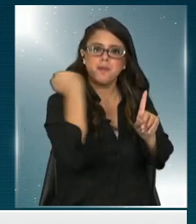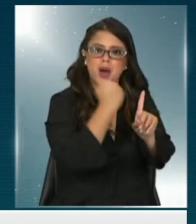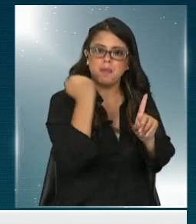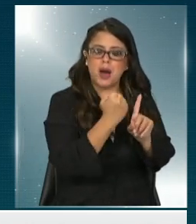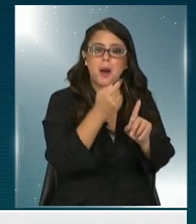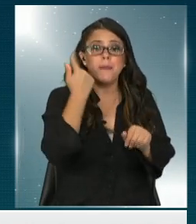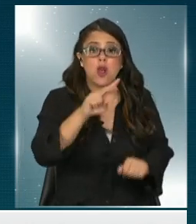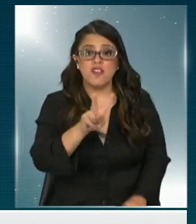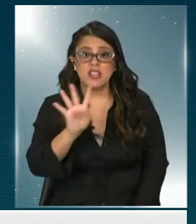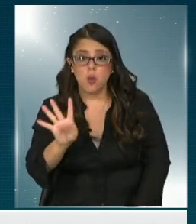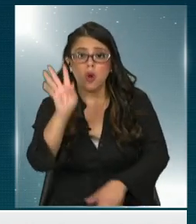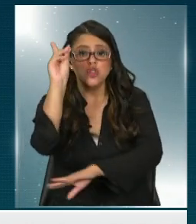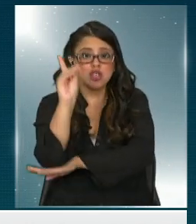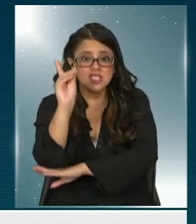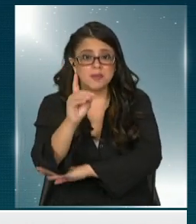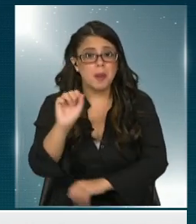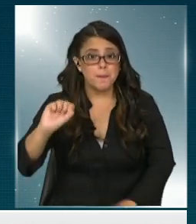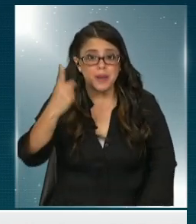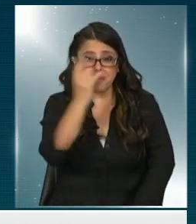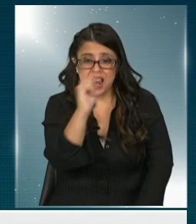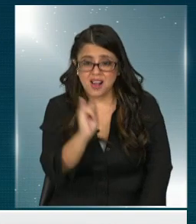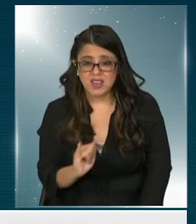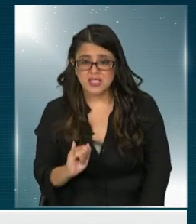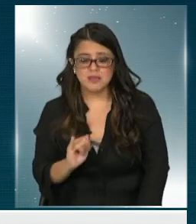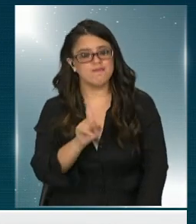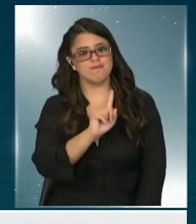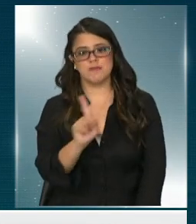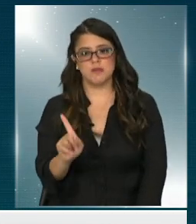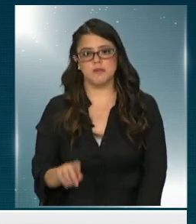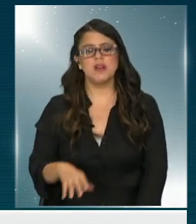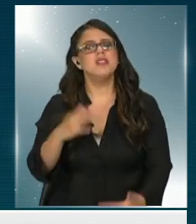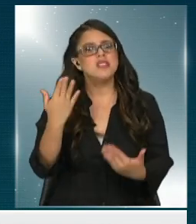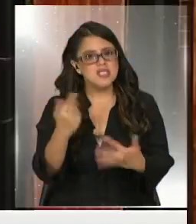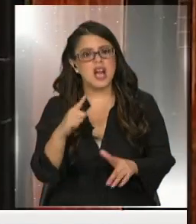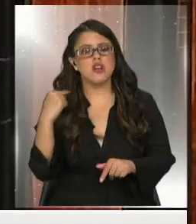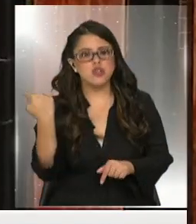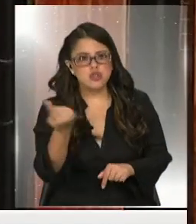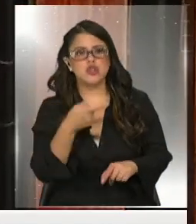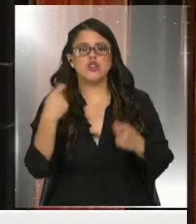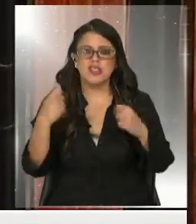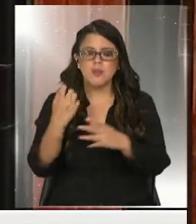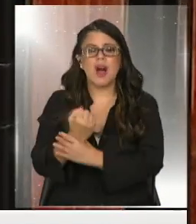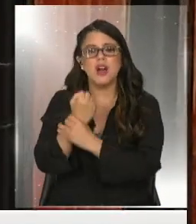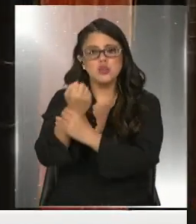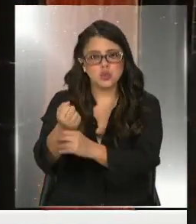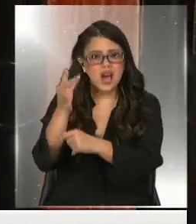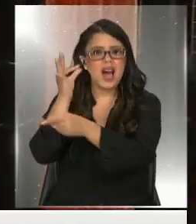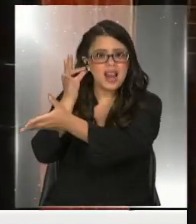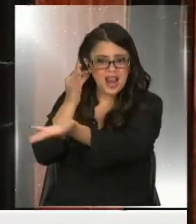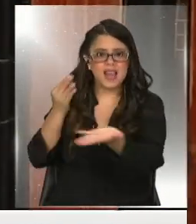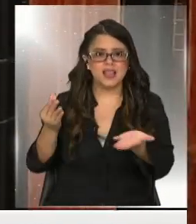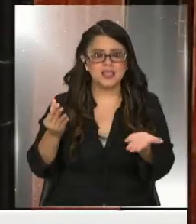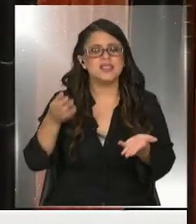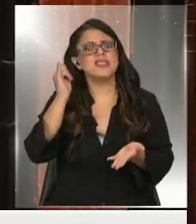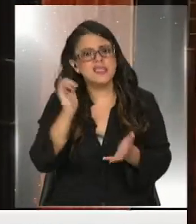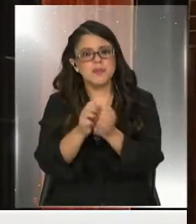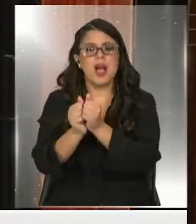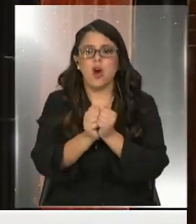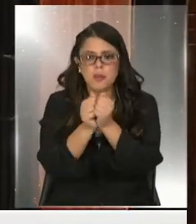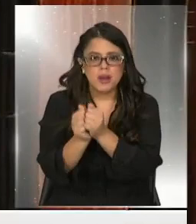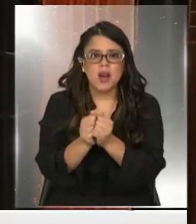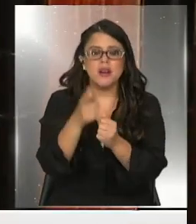24 de diciembre no fue la primera vez. Tratamos de hacer mucho por ella, estábamos siempre con ella,